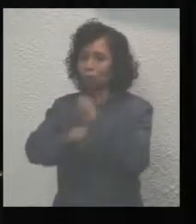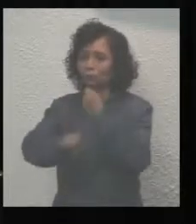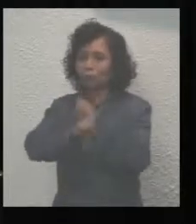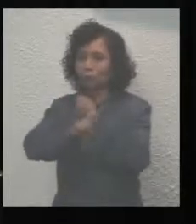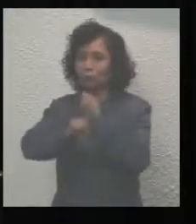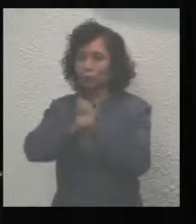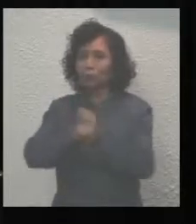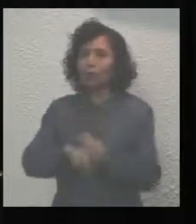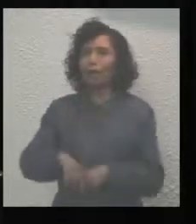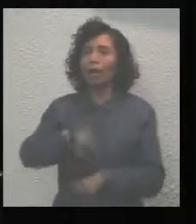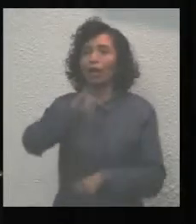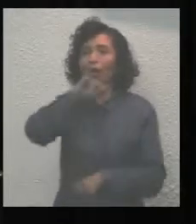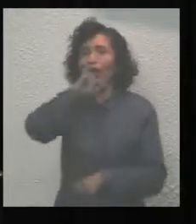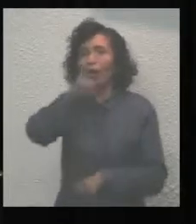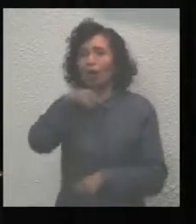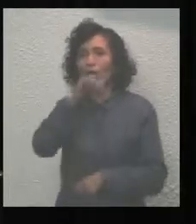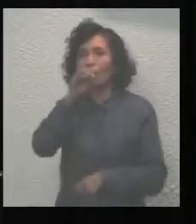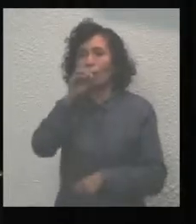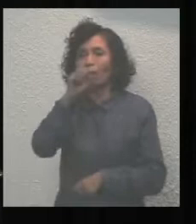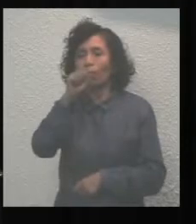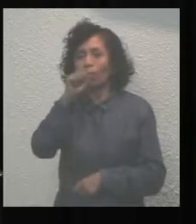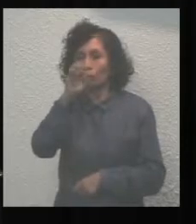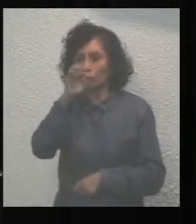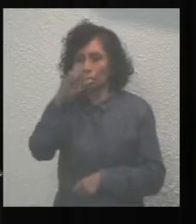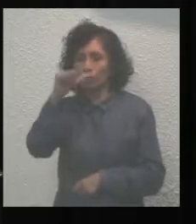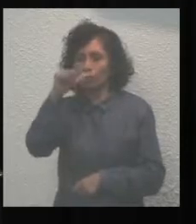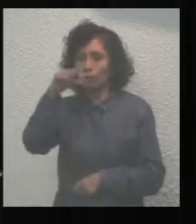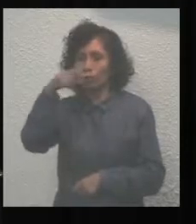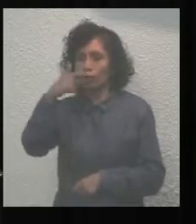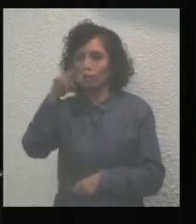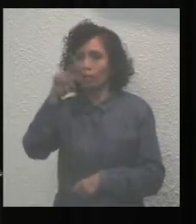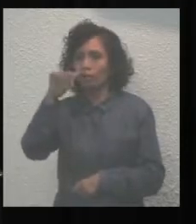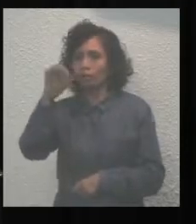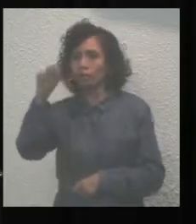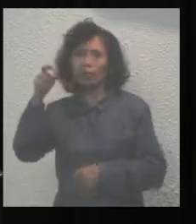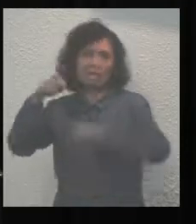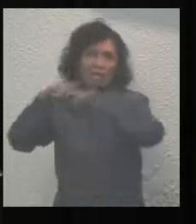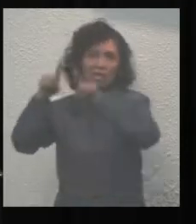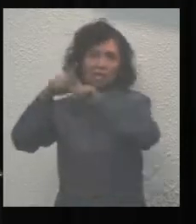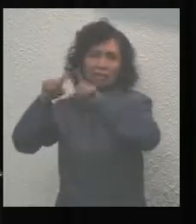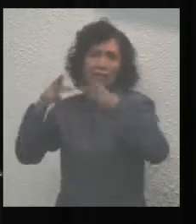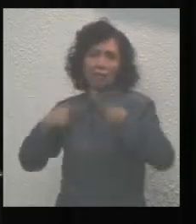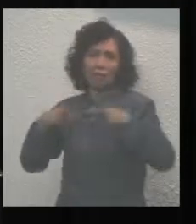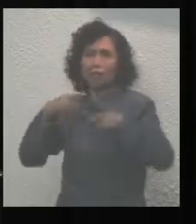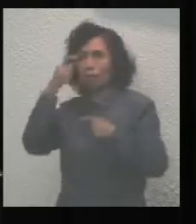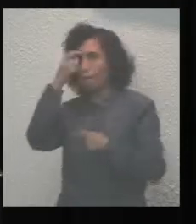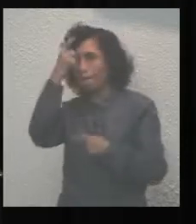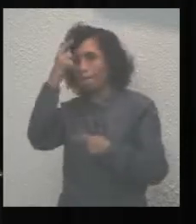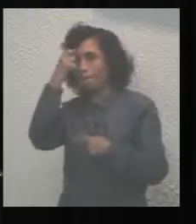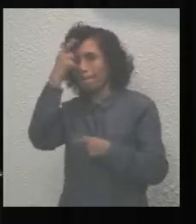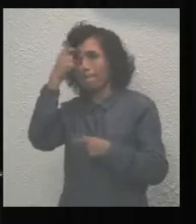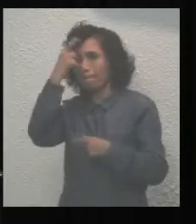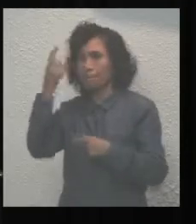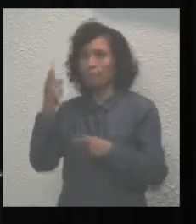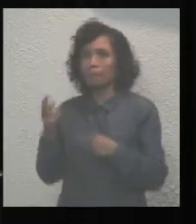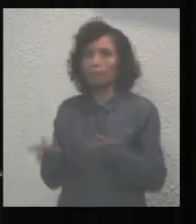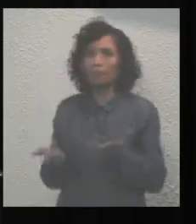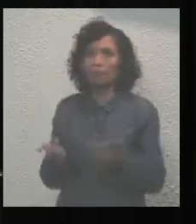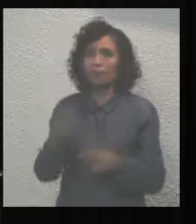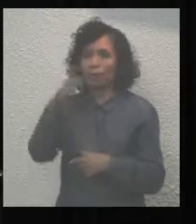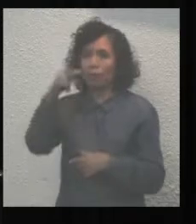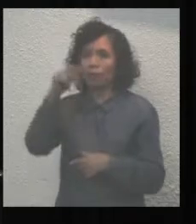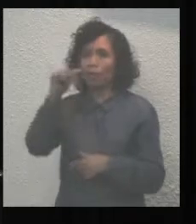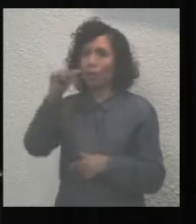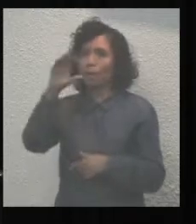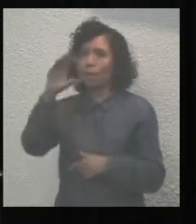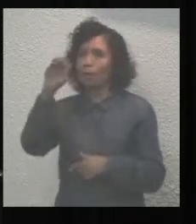José Agustín en su Tragicomedia Mexicana, por Andrés Oppenheimer en México en la Frontera del Caos, o por Paco Ignacio Taibo